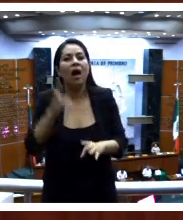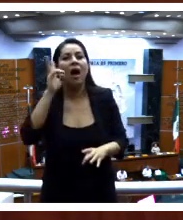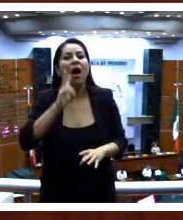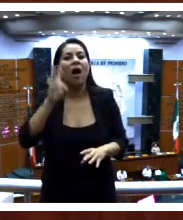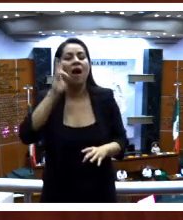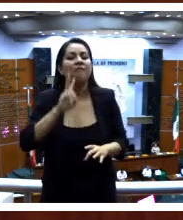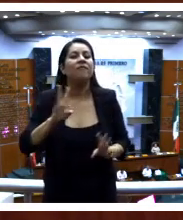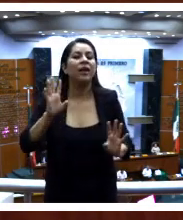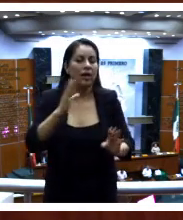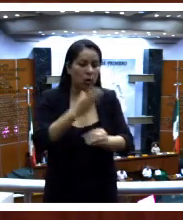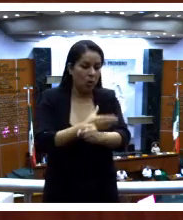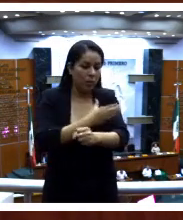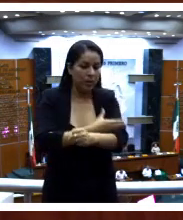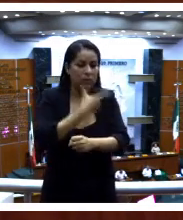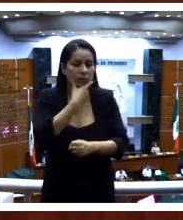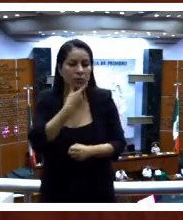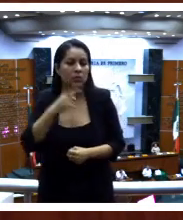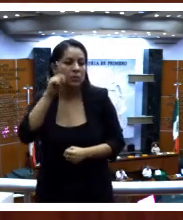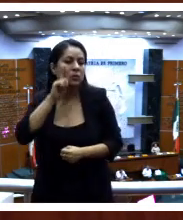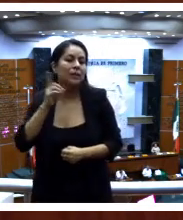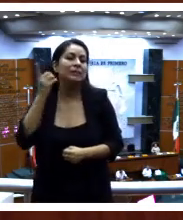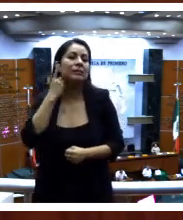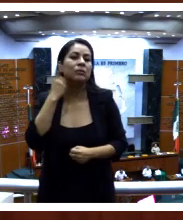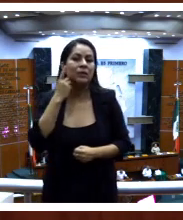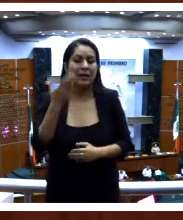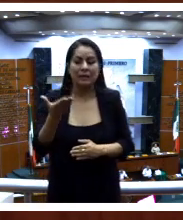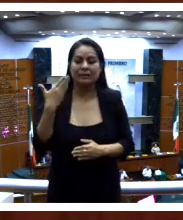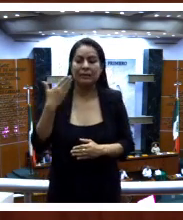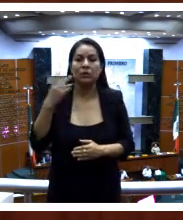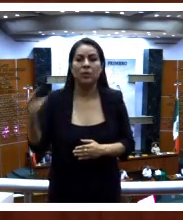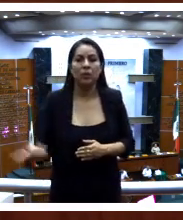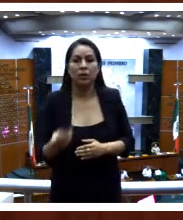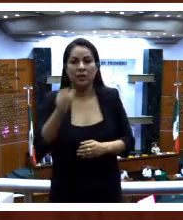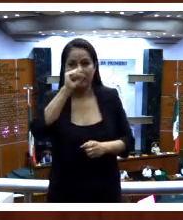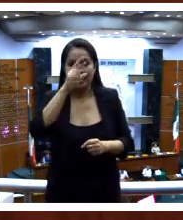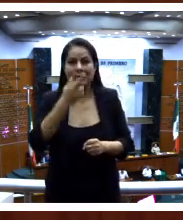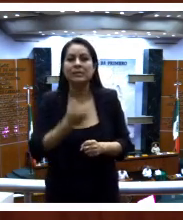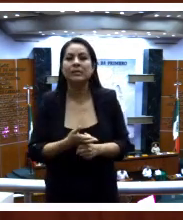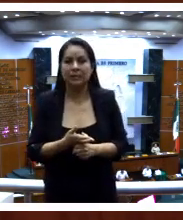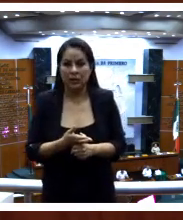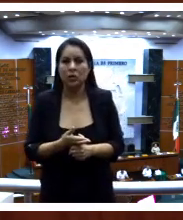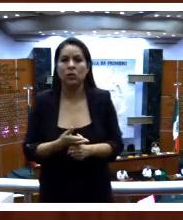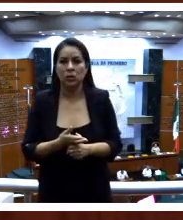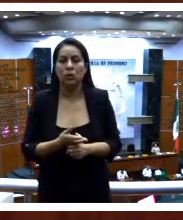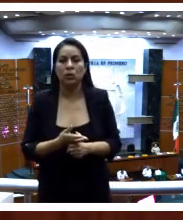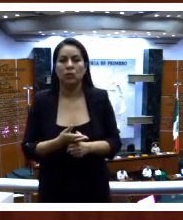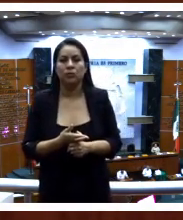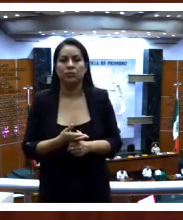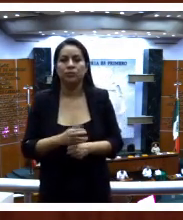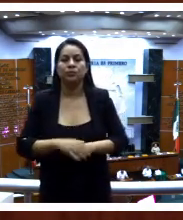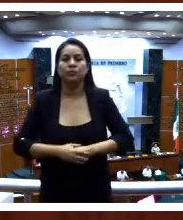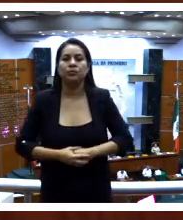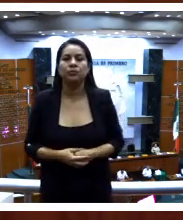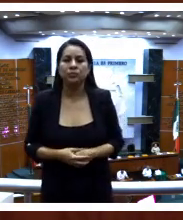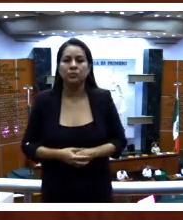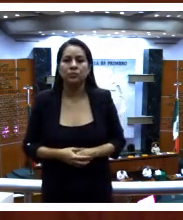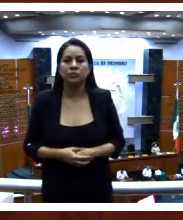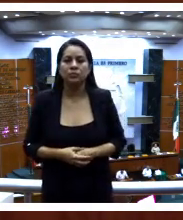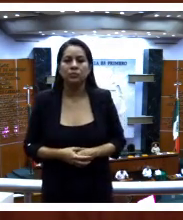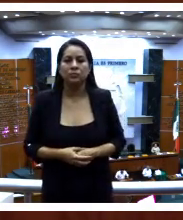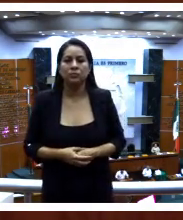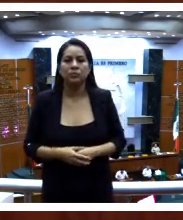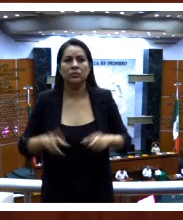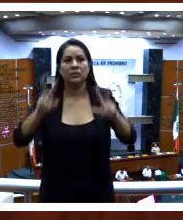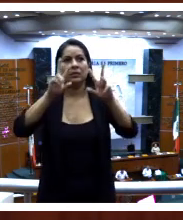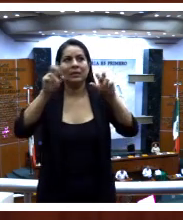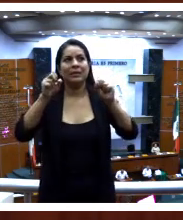compañeros diputados, diputadas, hace rato cuestionaban al secretario de